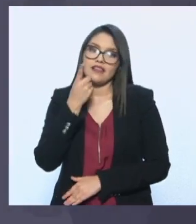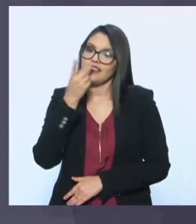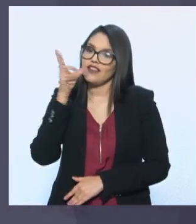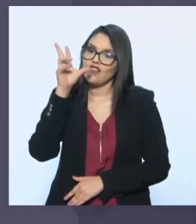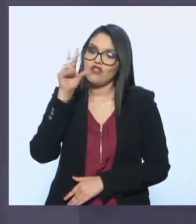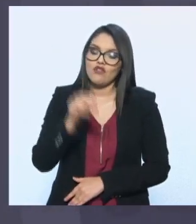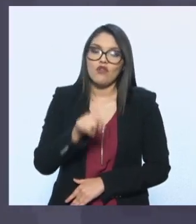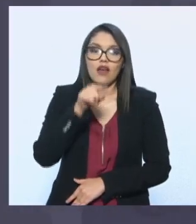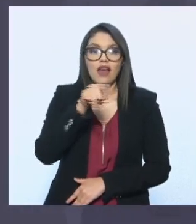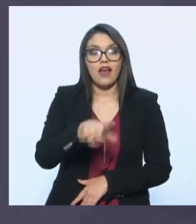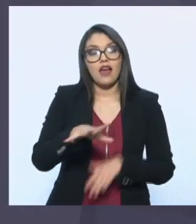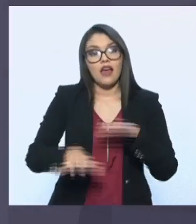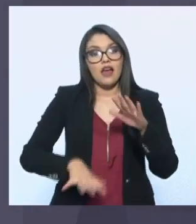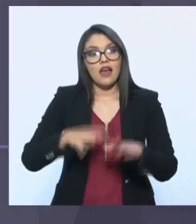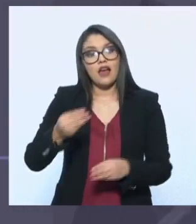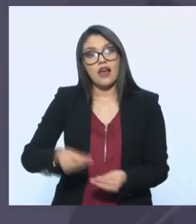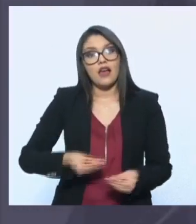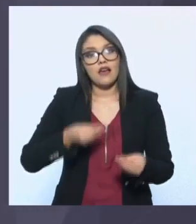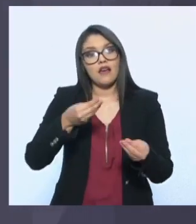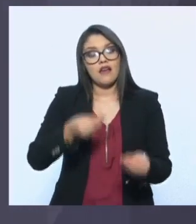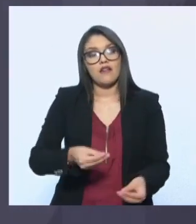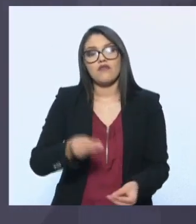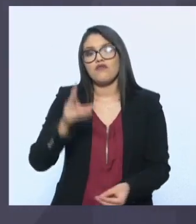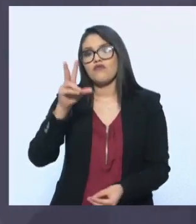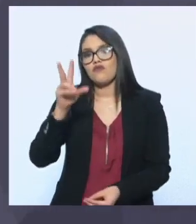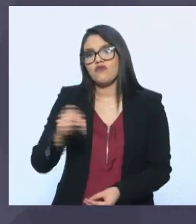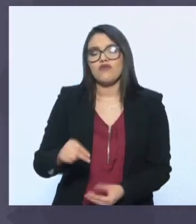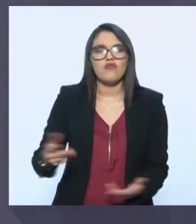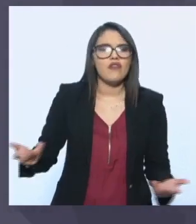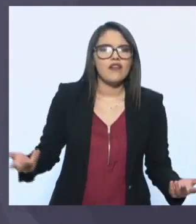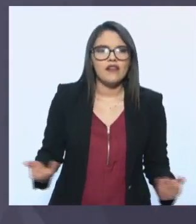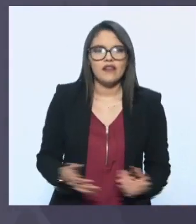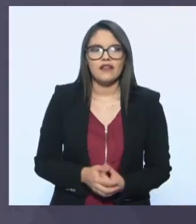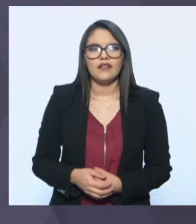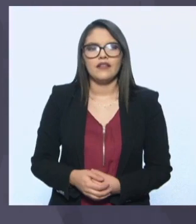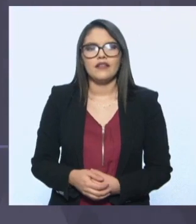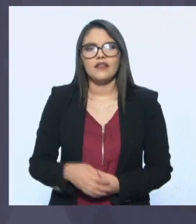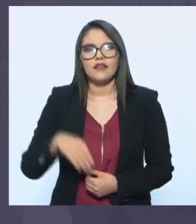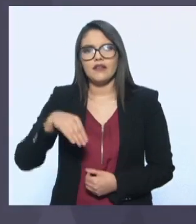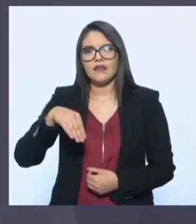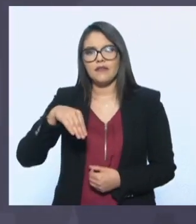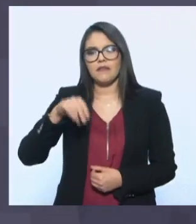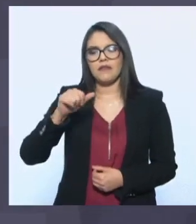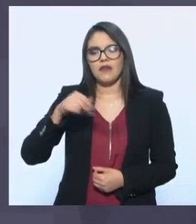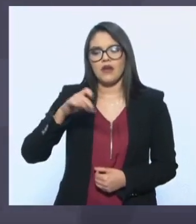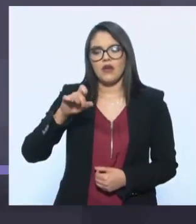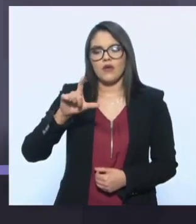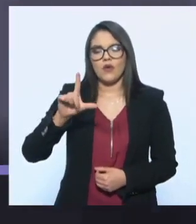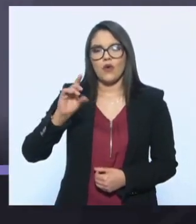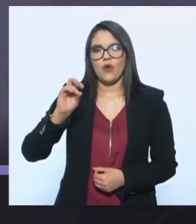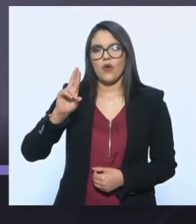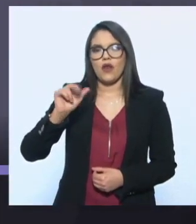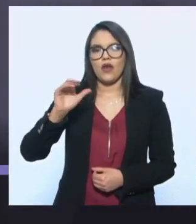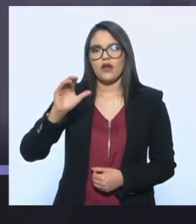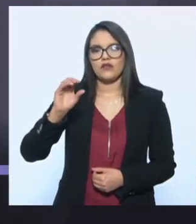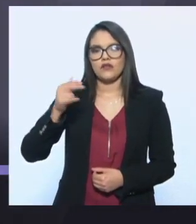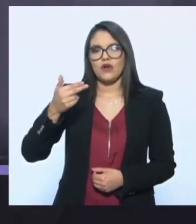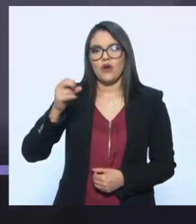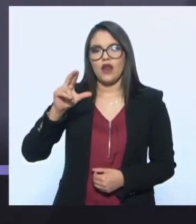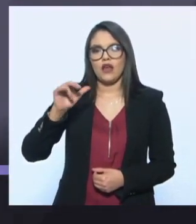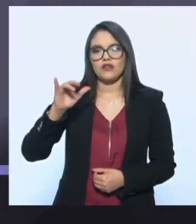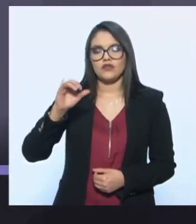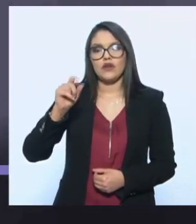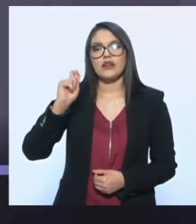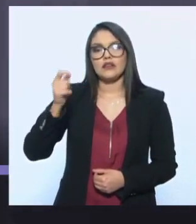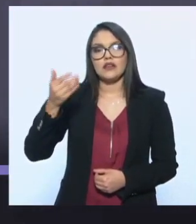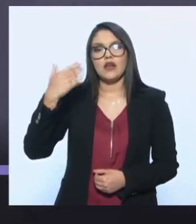no te vamos a ratificar. ¿De quién se trata? Pues se trata de Manuel Horacio Cavazos, que era un juez aquí en